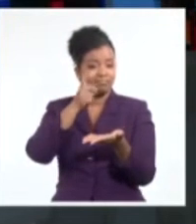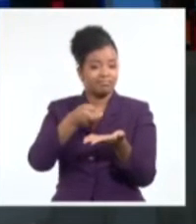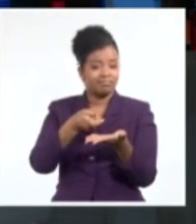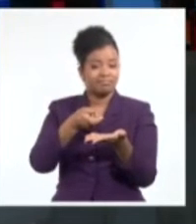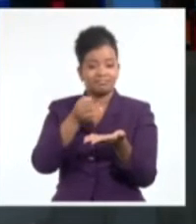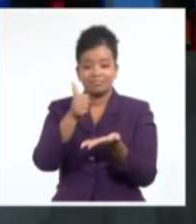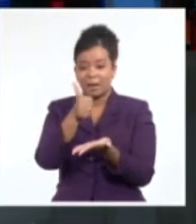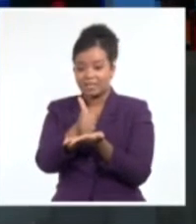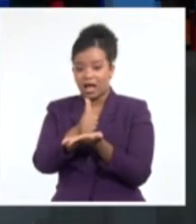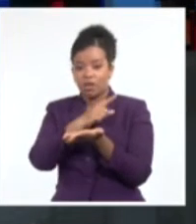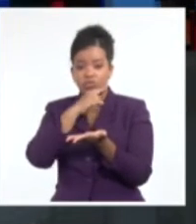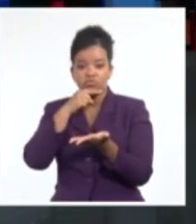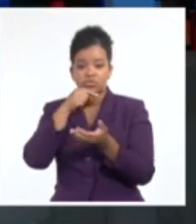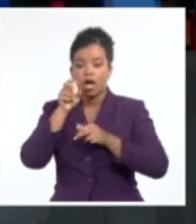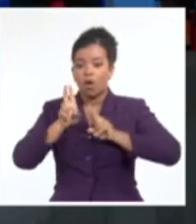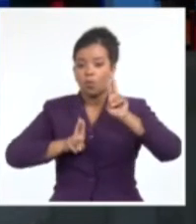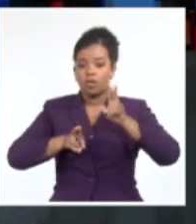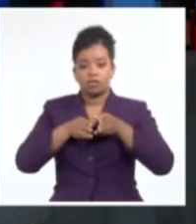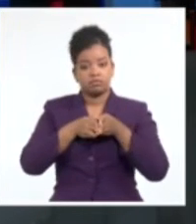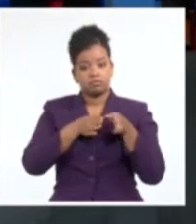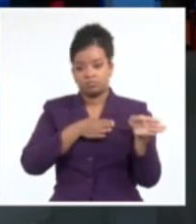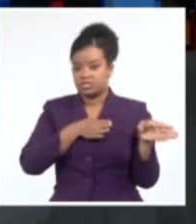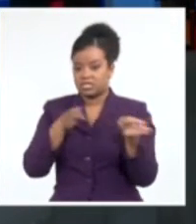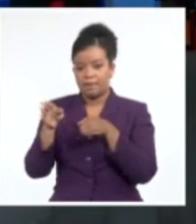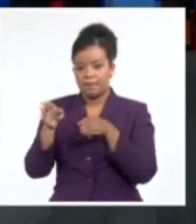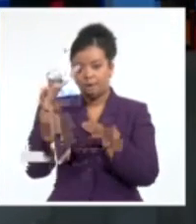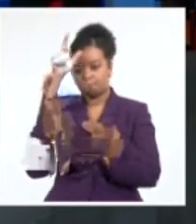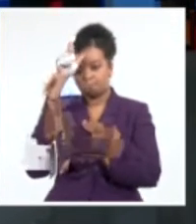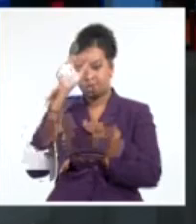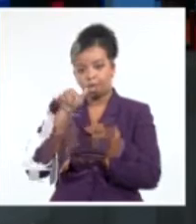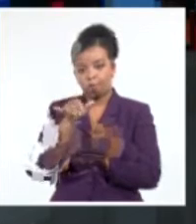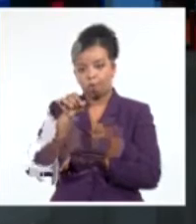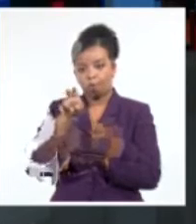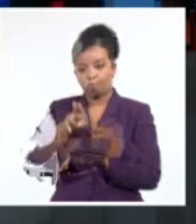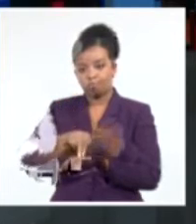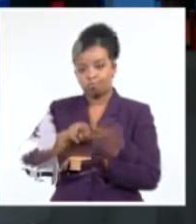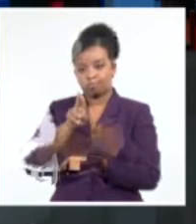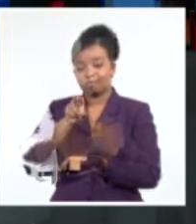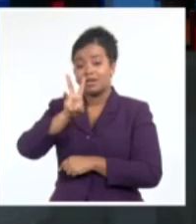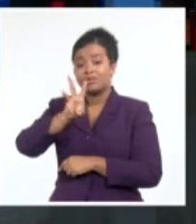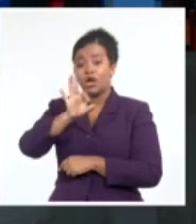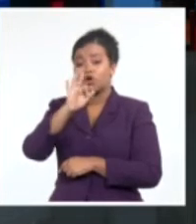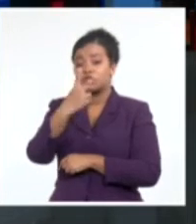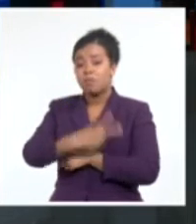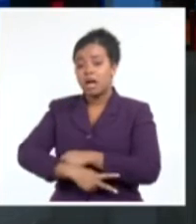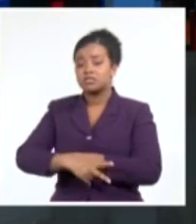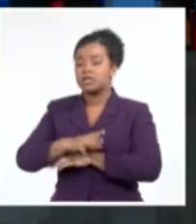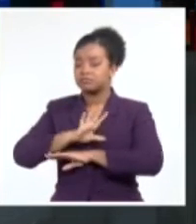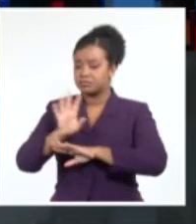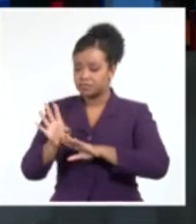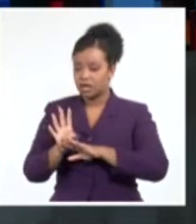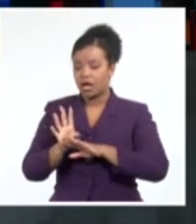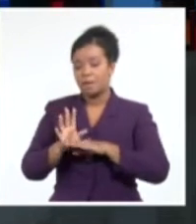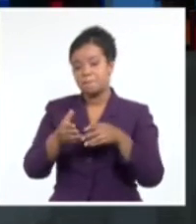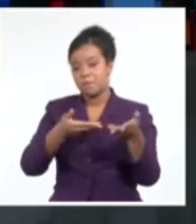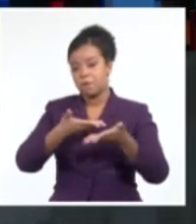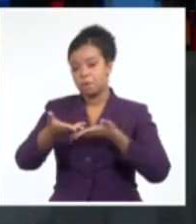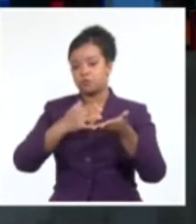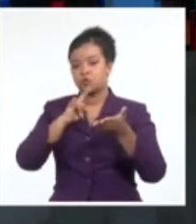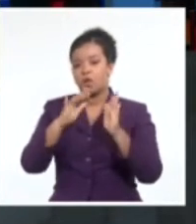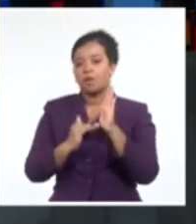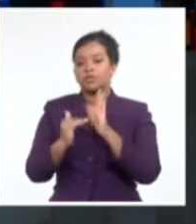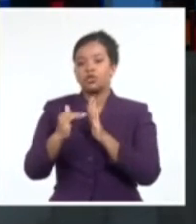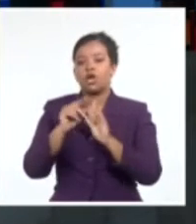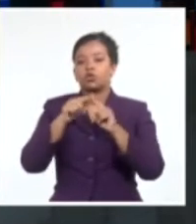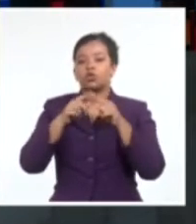con Turquía y la ONU sobre el tema en cuestión. Desde entonces, 38 países han adquirido unos 9 millones de toneladas